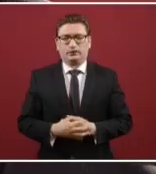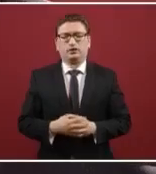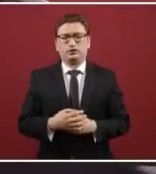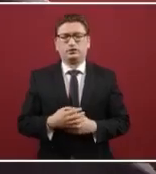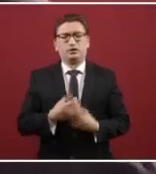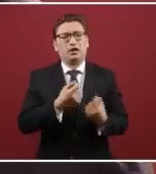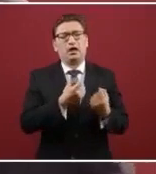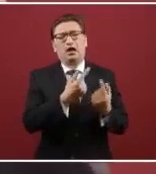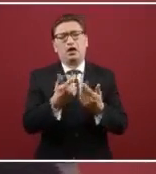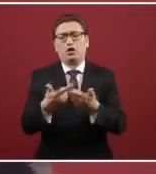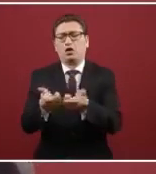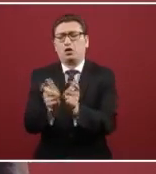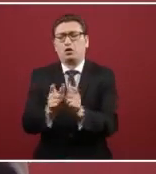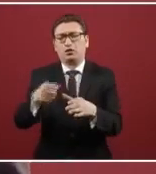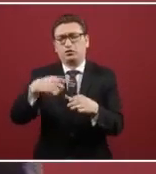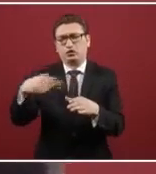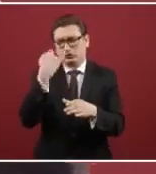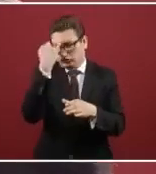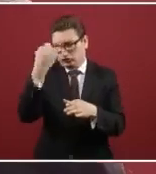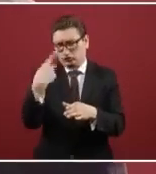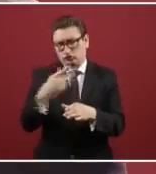conservador que llegó a tener